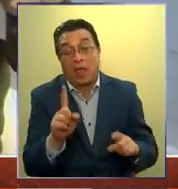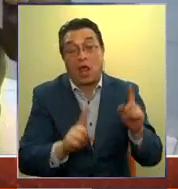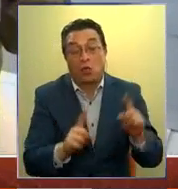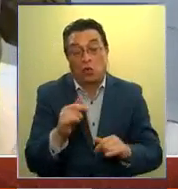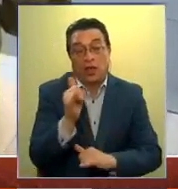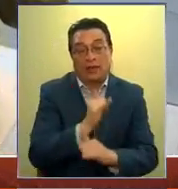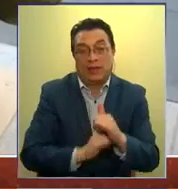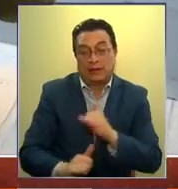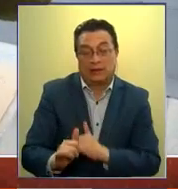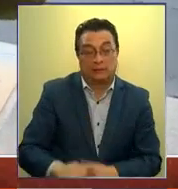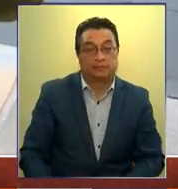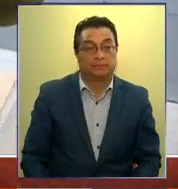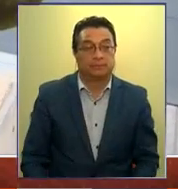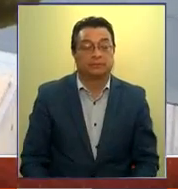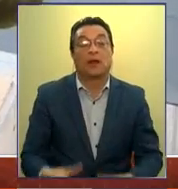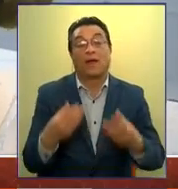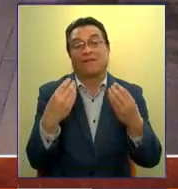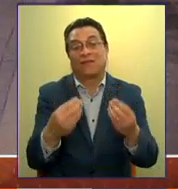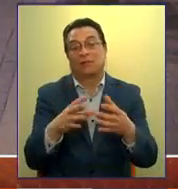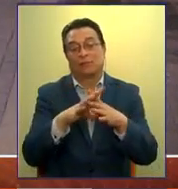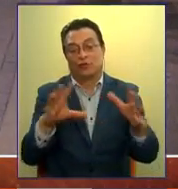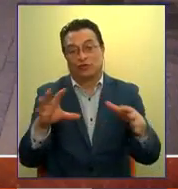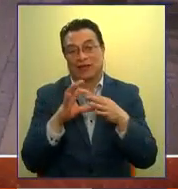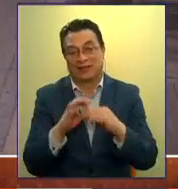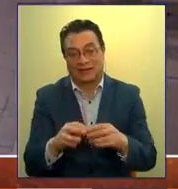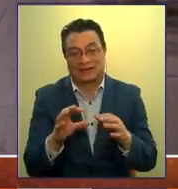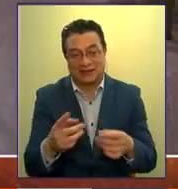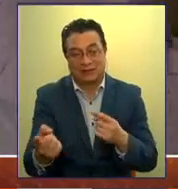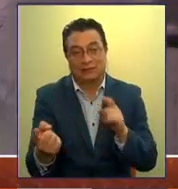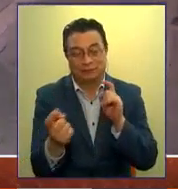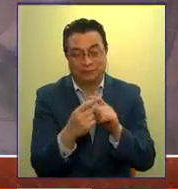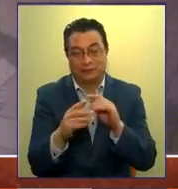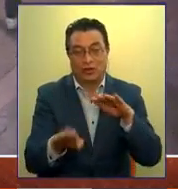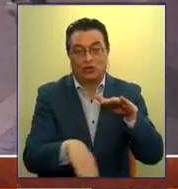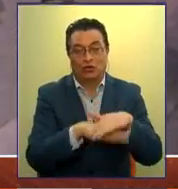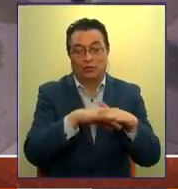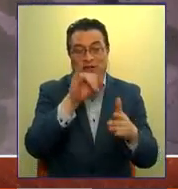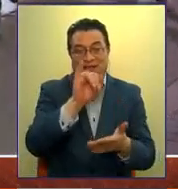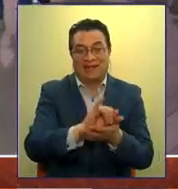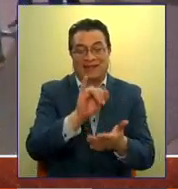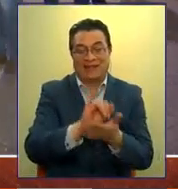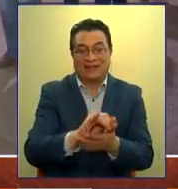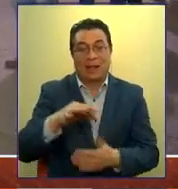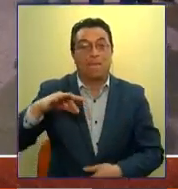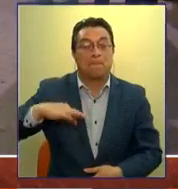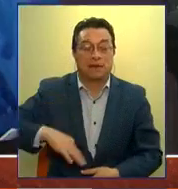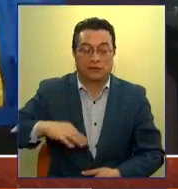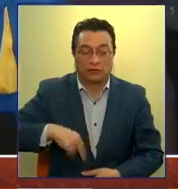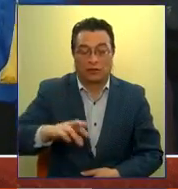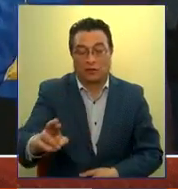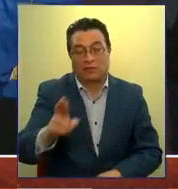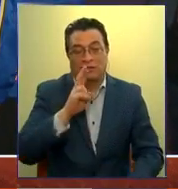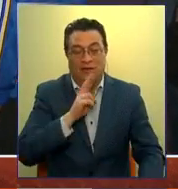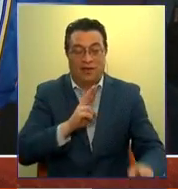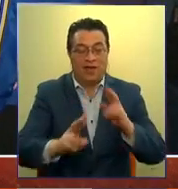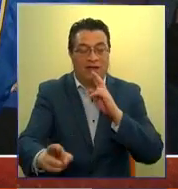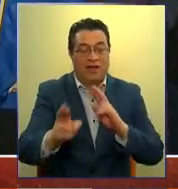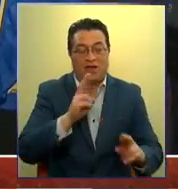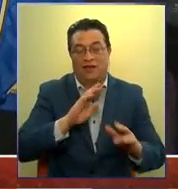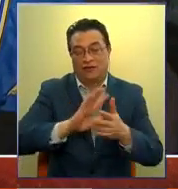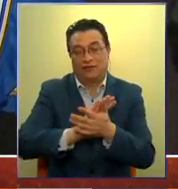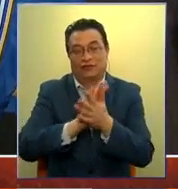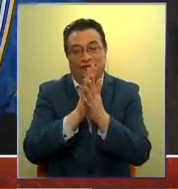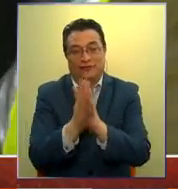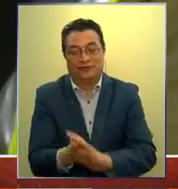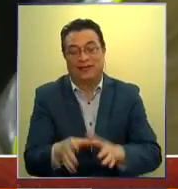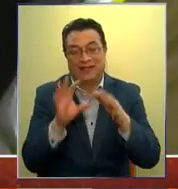internet. Muy bien, muchas gracias. Agradecemos este contacto al superintendente de pensiones, Osvaldo Macías, por contestar todas nuestras dudas en relación